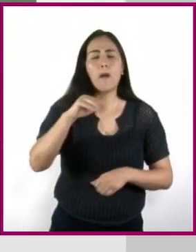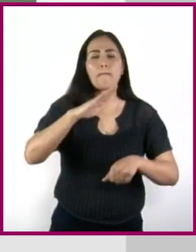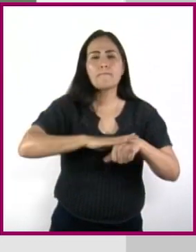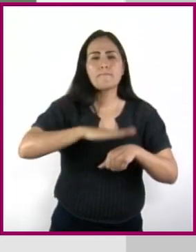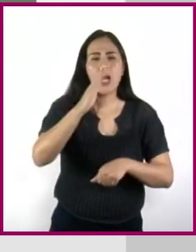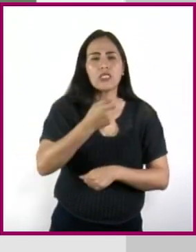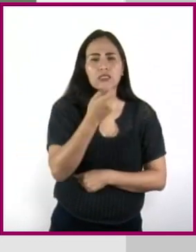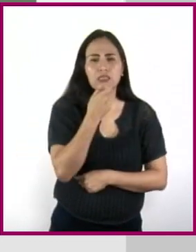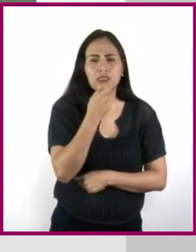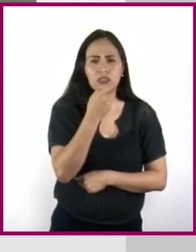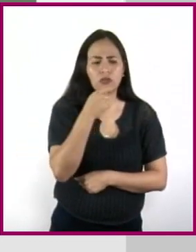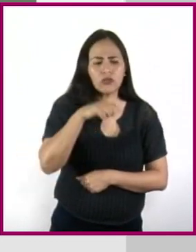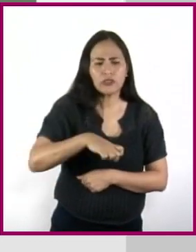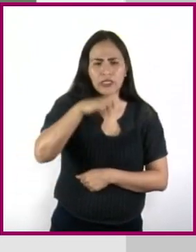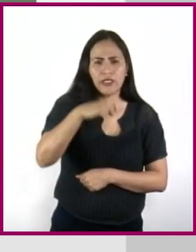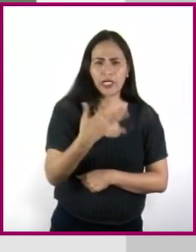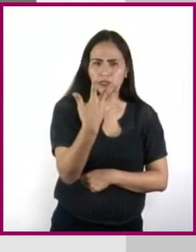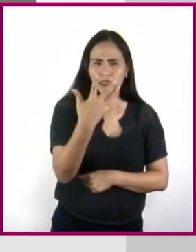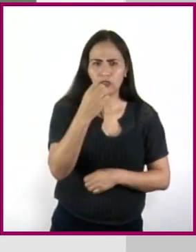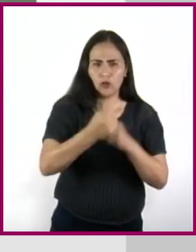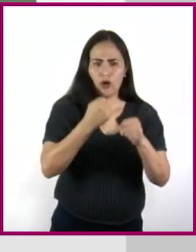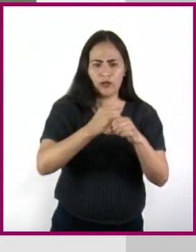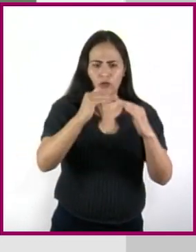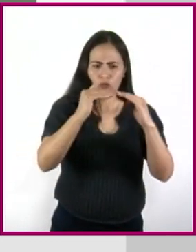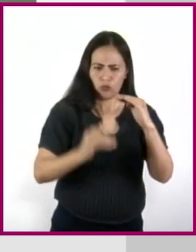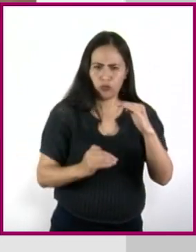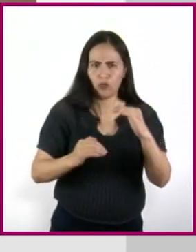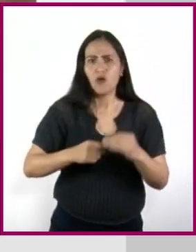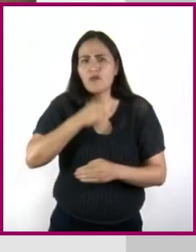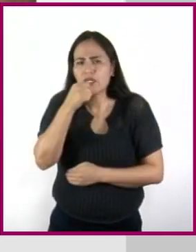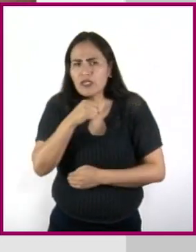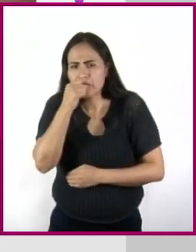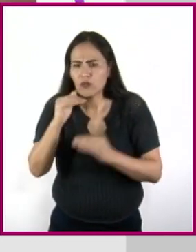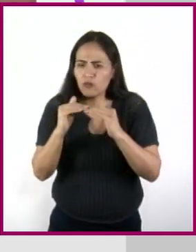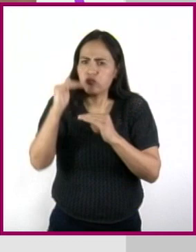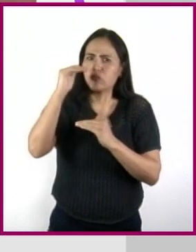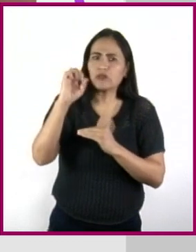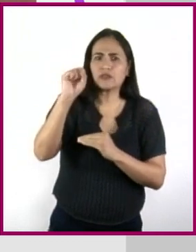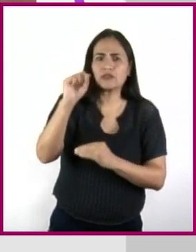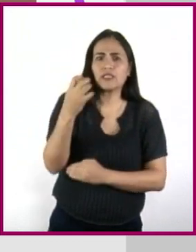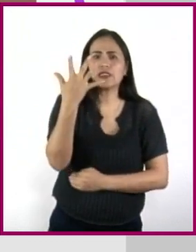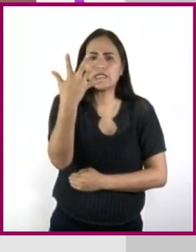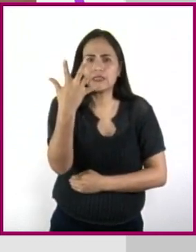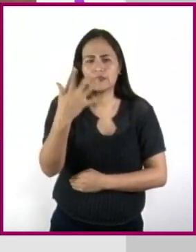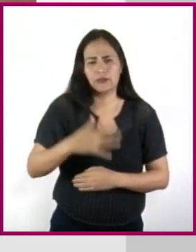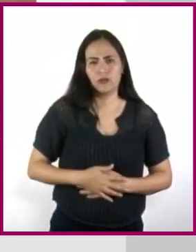niños menores de 5 años y a los adultos mayores de 65. Sin embargo, nos puede